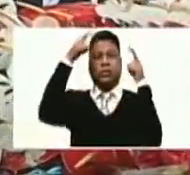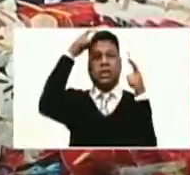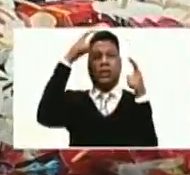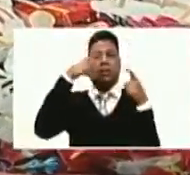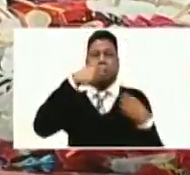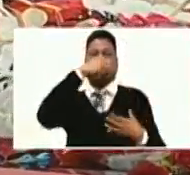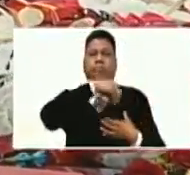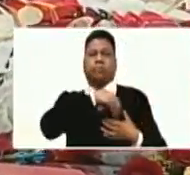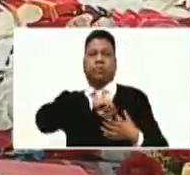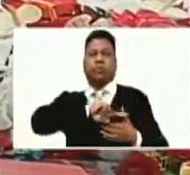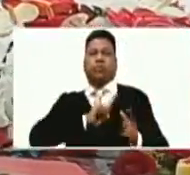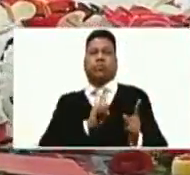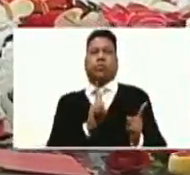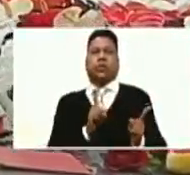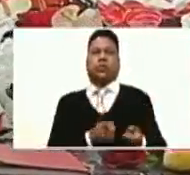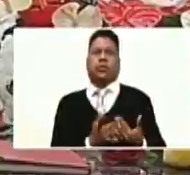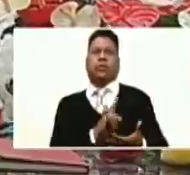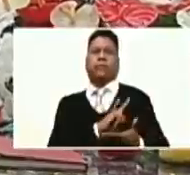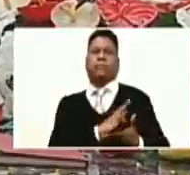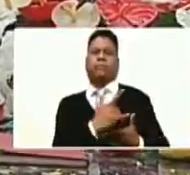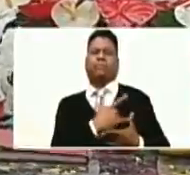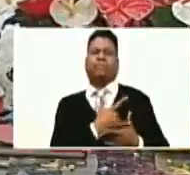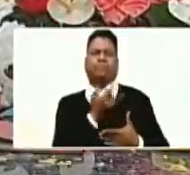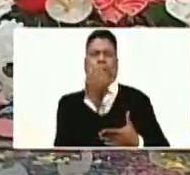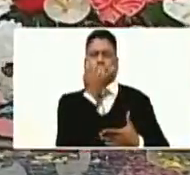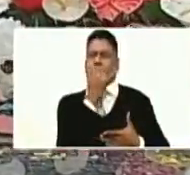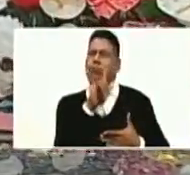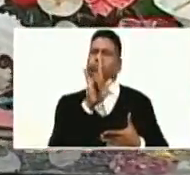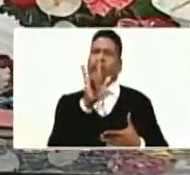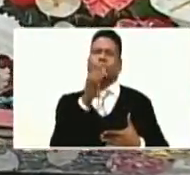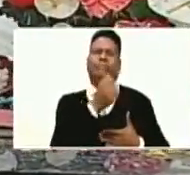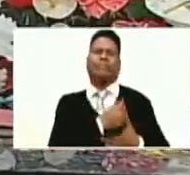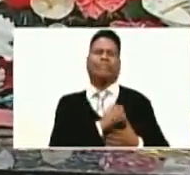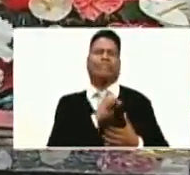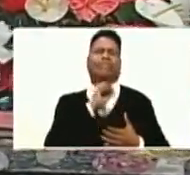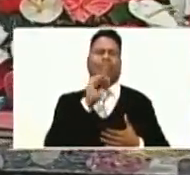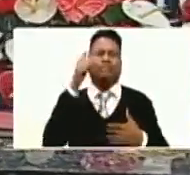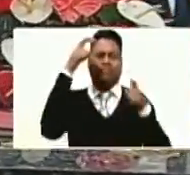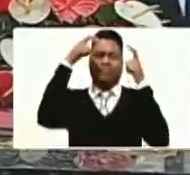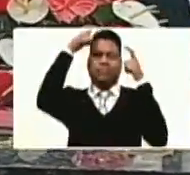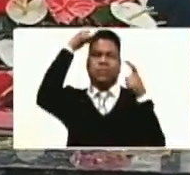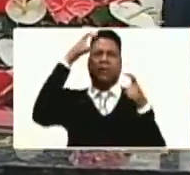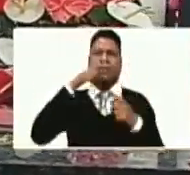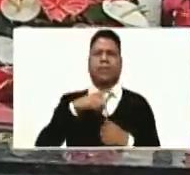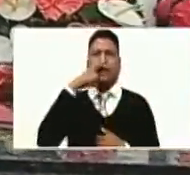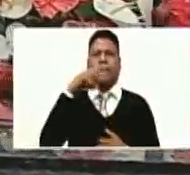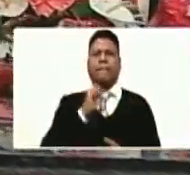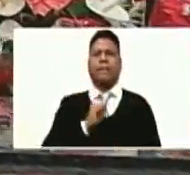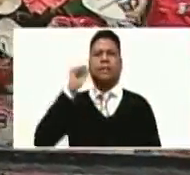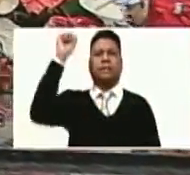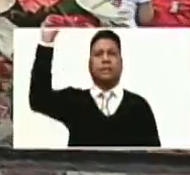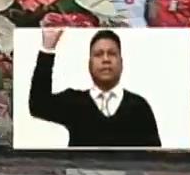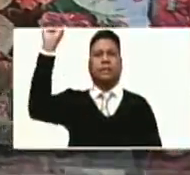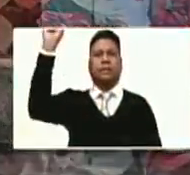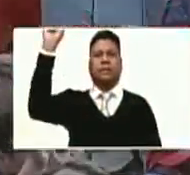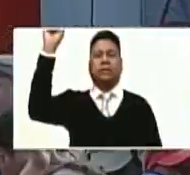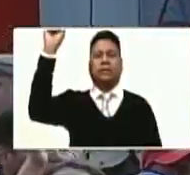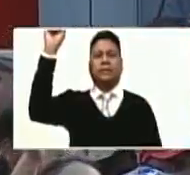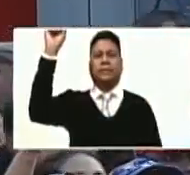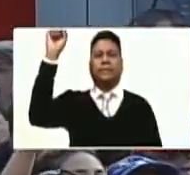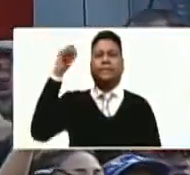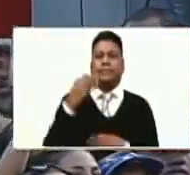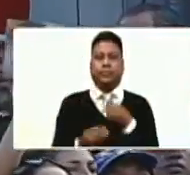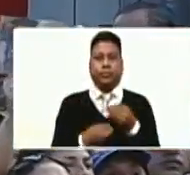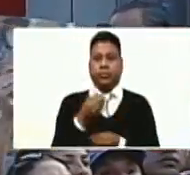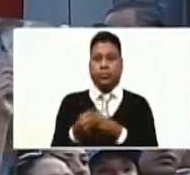La política pública que nos generó y que la asumió el presidente Nicolás Maduro está rindiendo sus frutos. Sabemos que